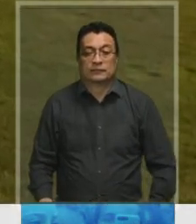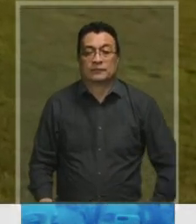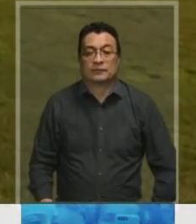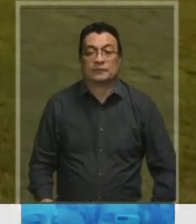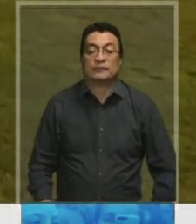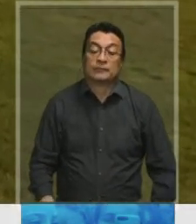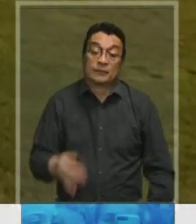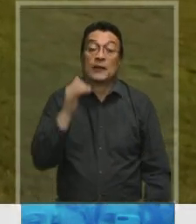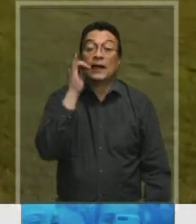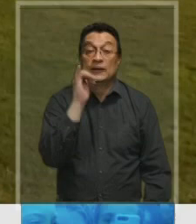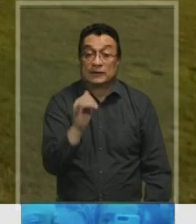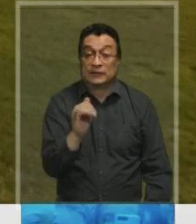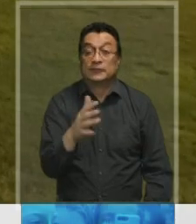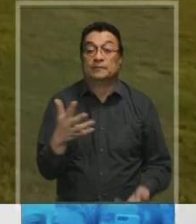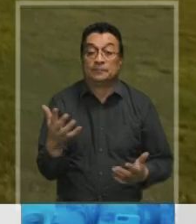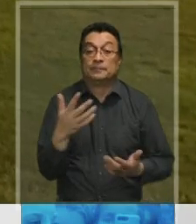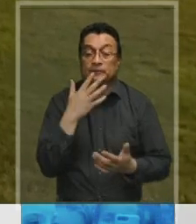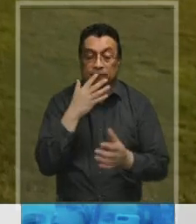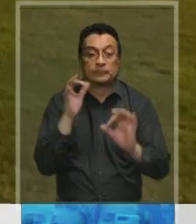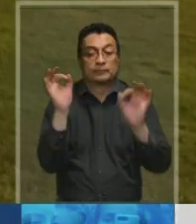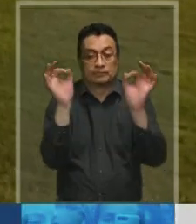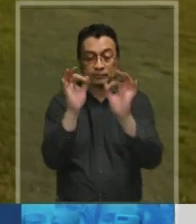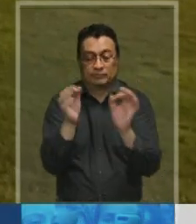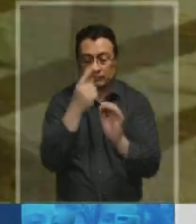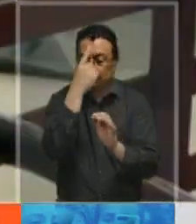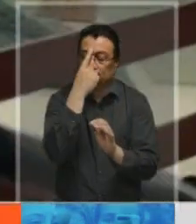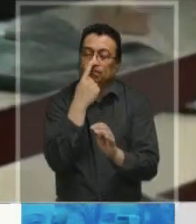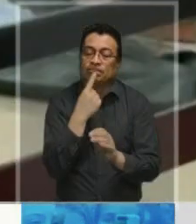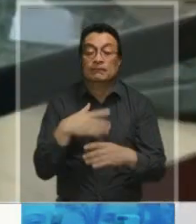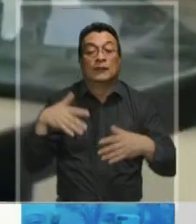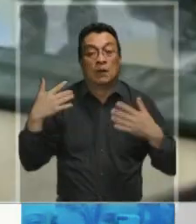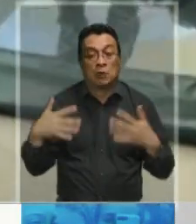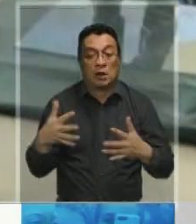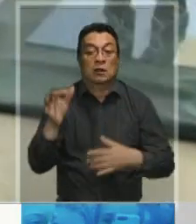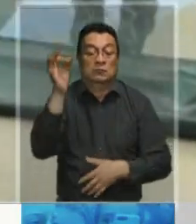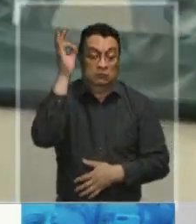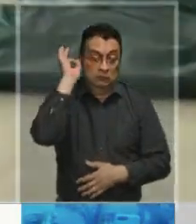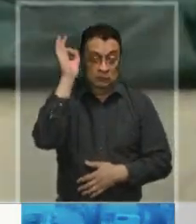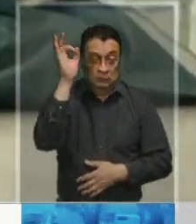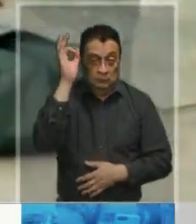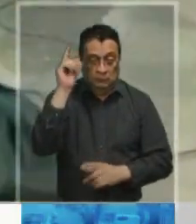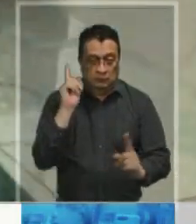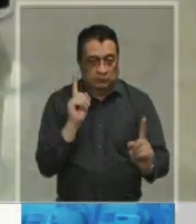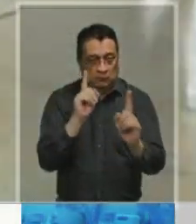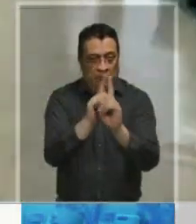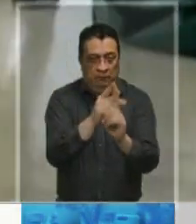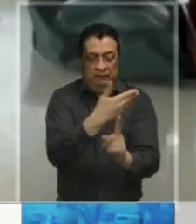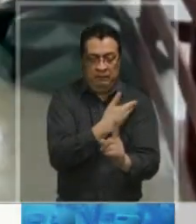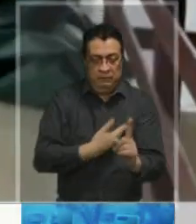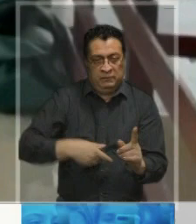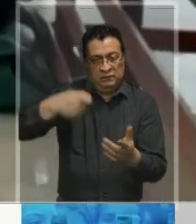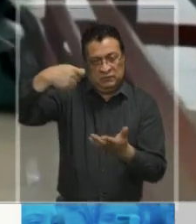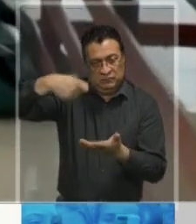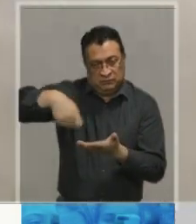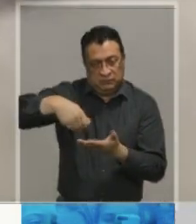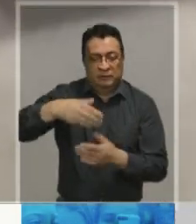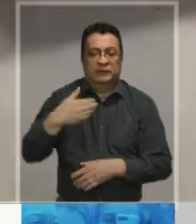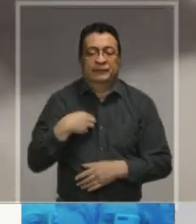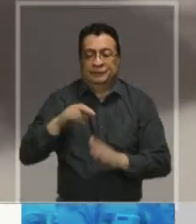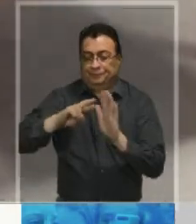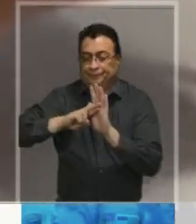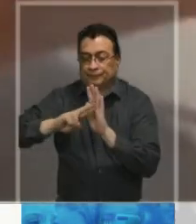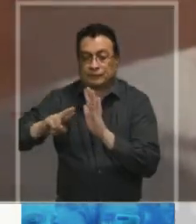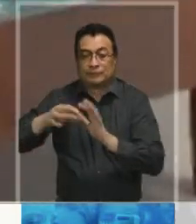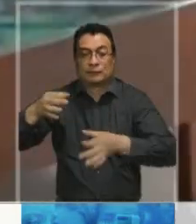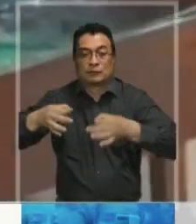Sí, básicamente entregando un símbolo muy importante, reuniéndose con el presidente del Senado, con la representante del Poder Judicial,